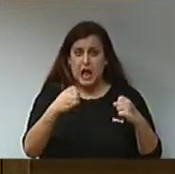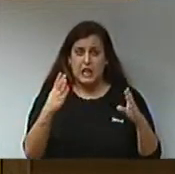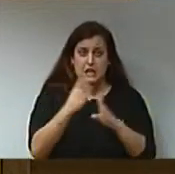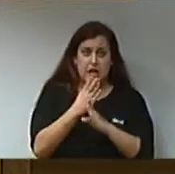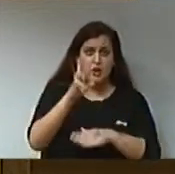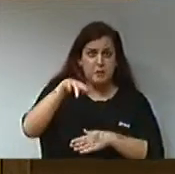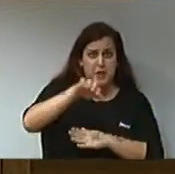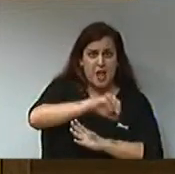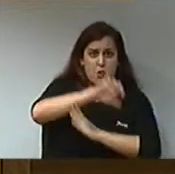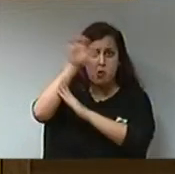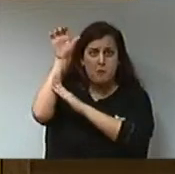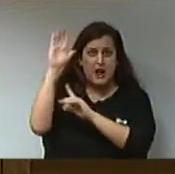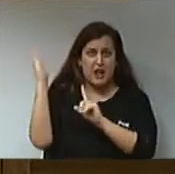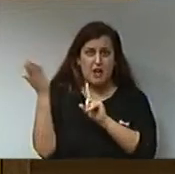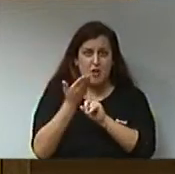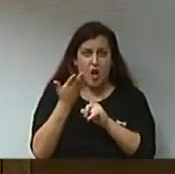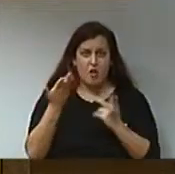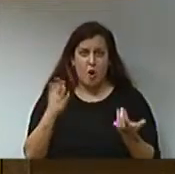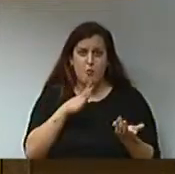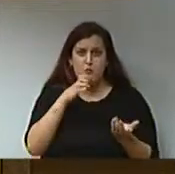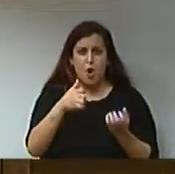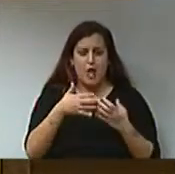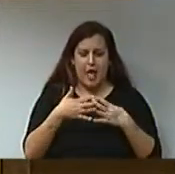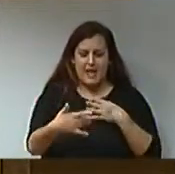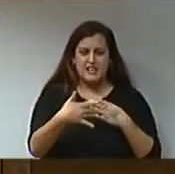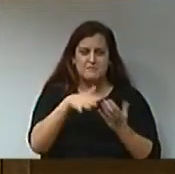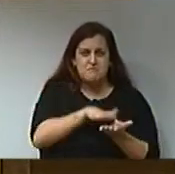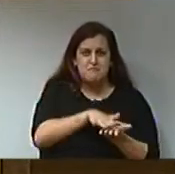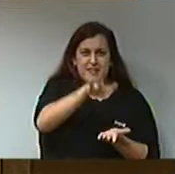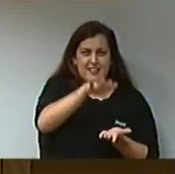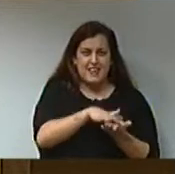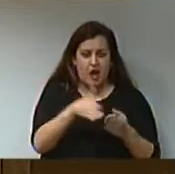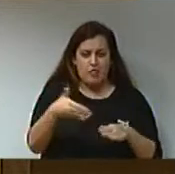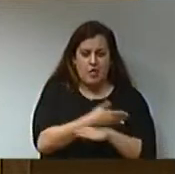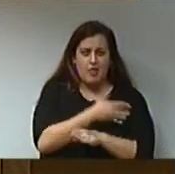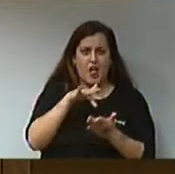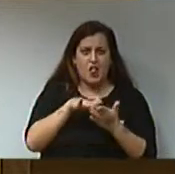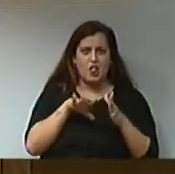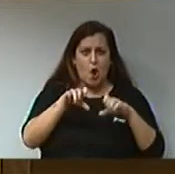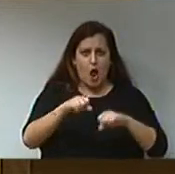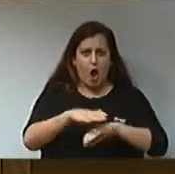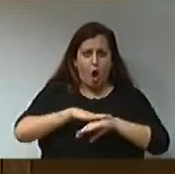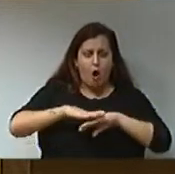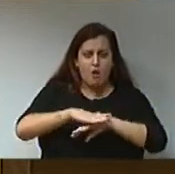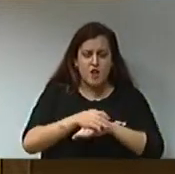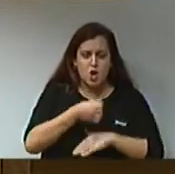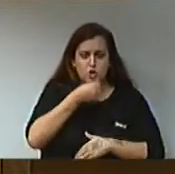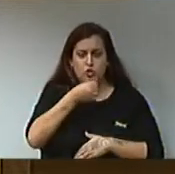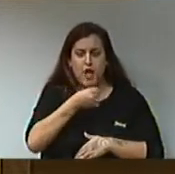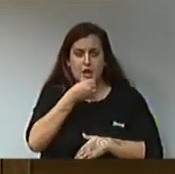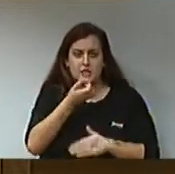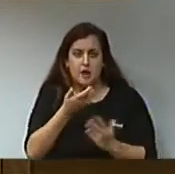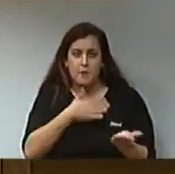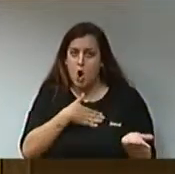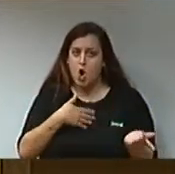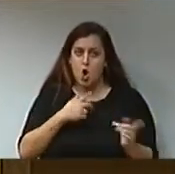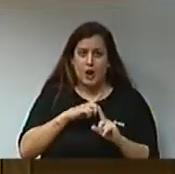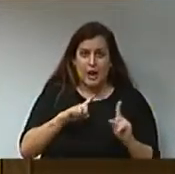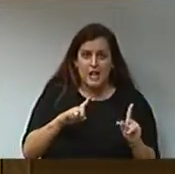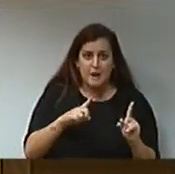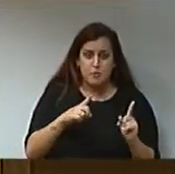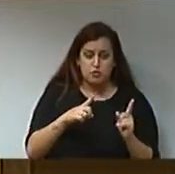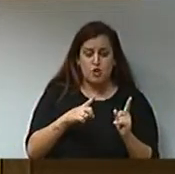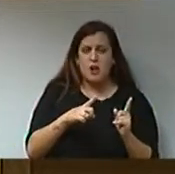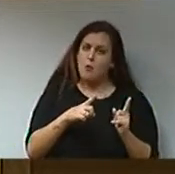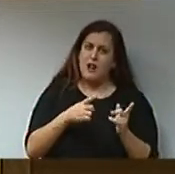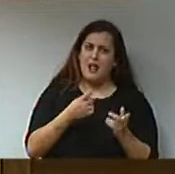condenar, per, tenemos obert 7 o 8 expedientes cuando vamos a arribar en cara, pero no volíem que ese activo se malbaratara